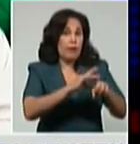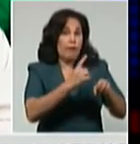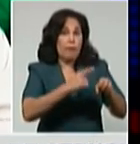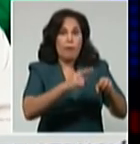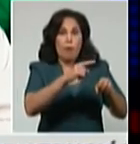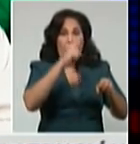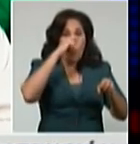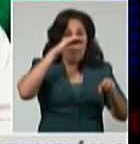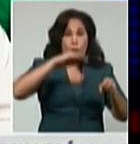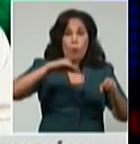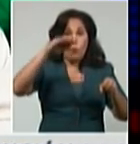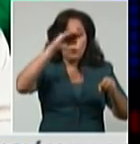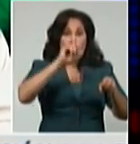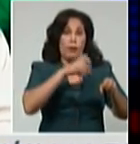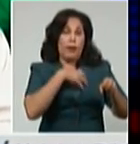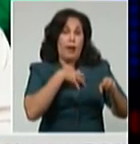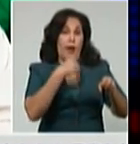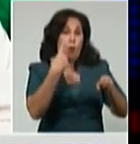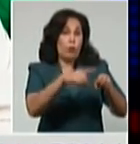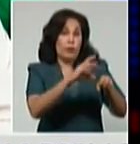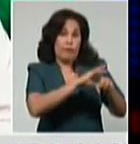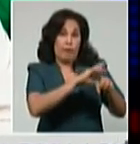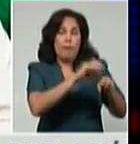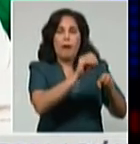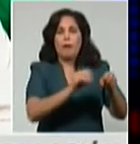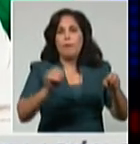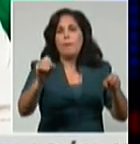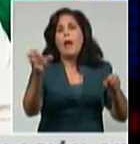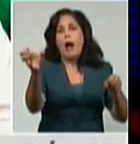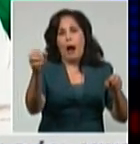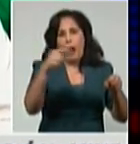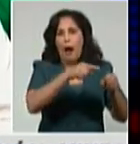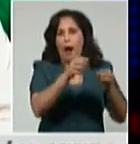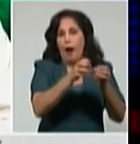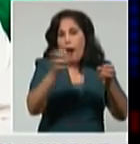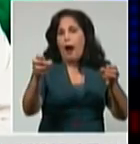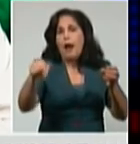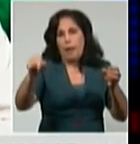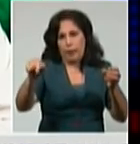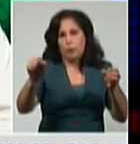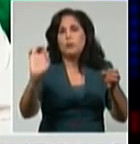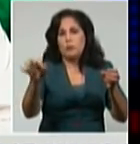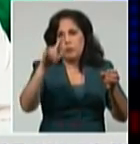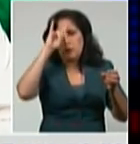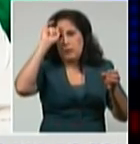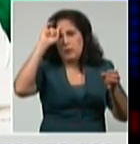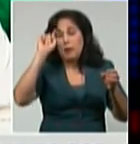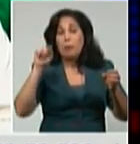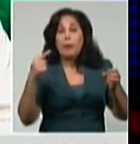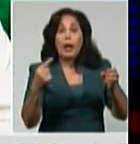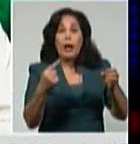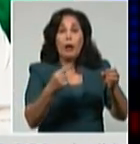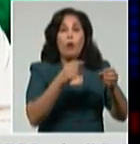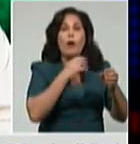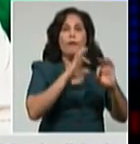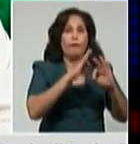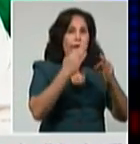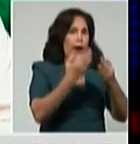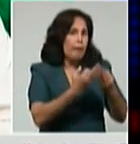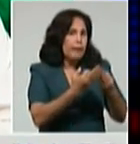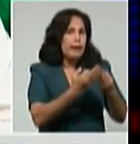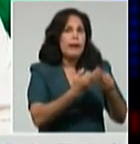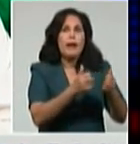protocolos. Y hay personas que su conducta social a veces no garantiza